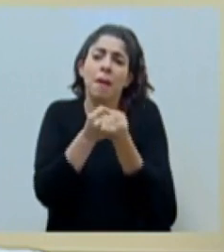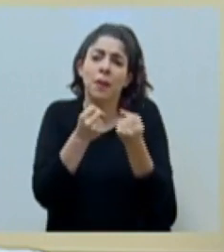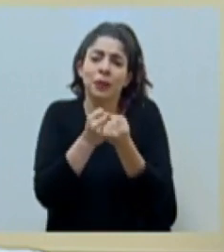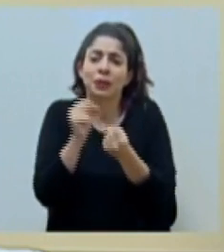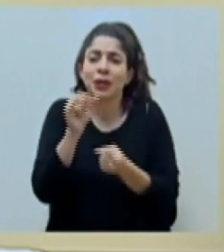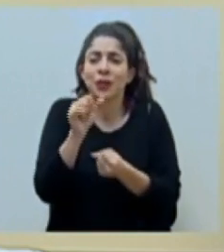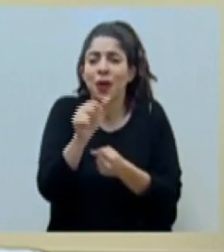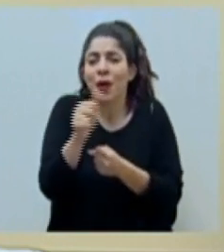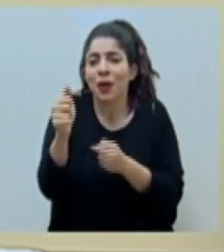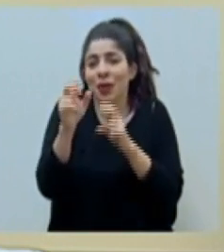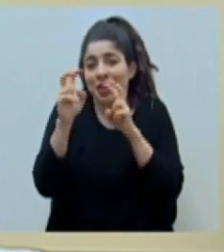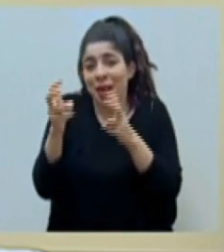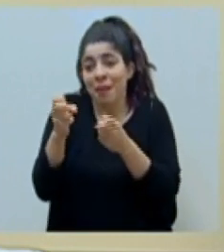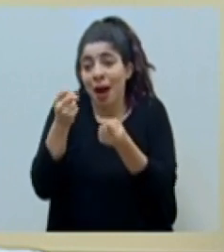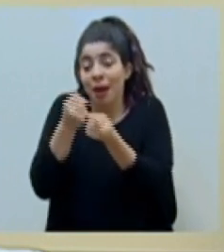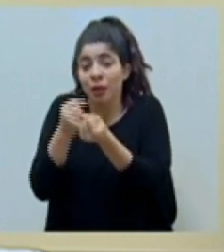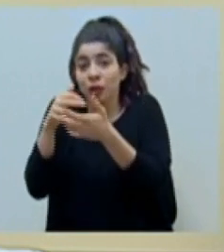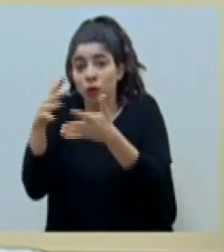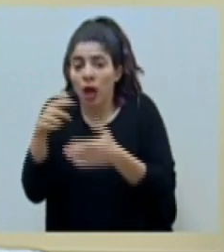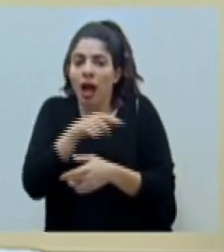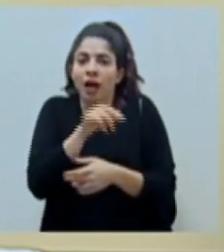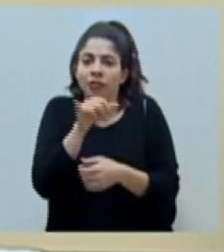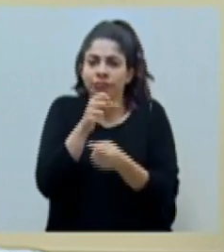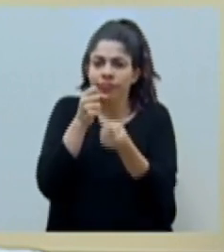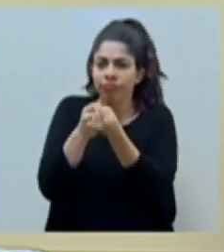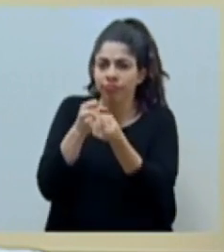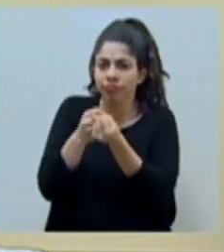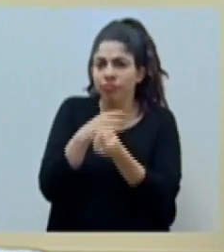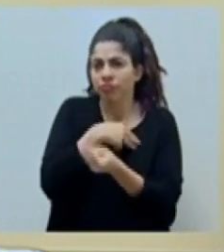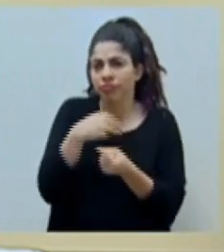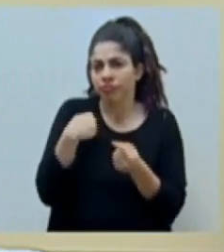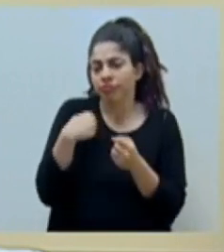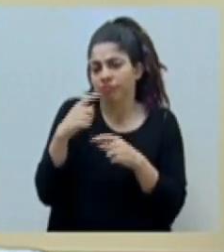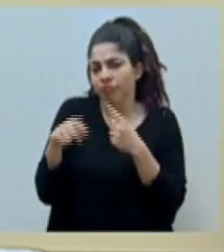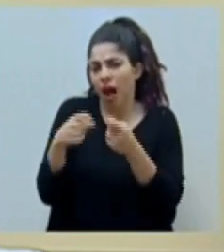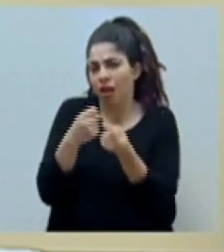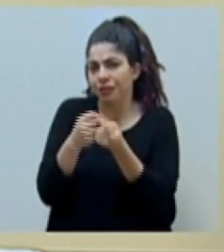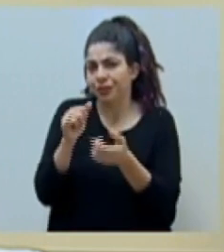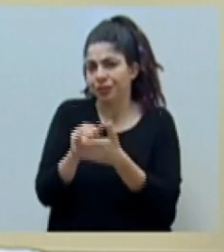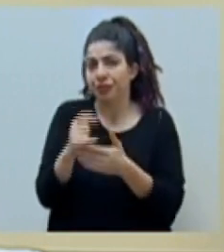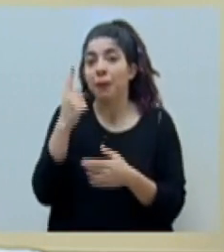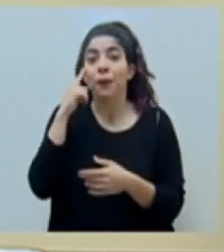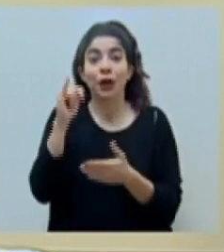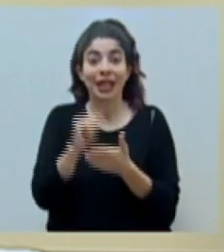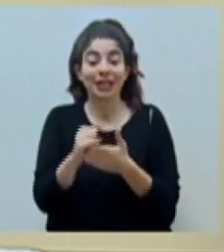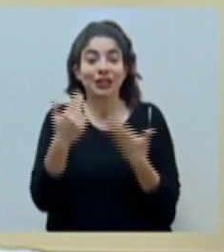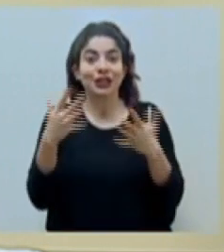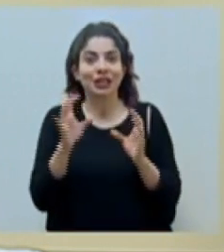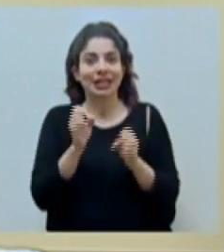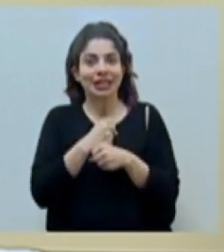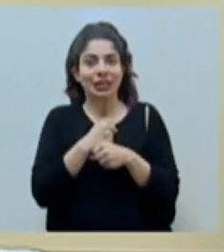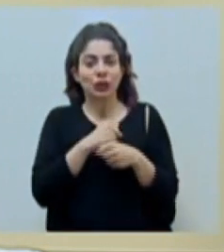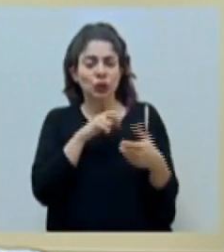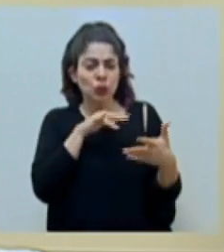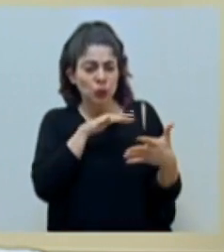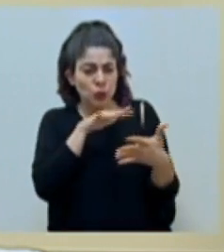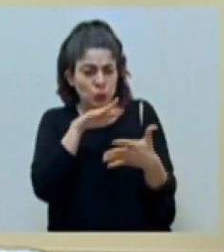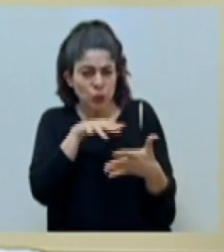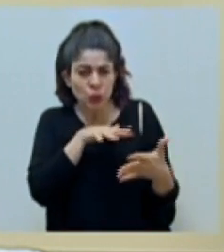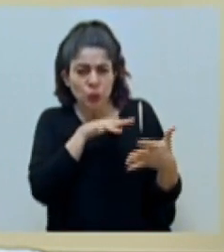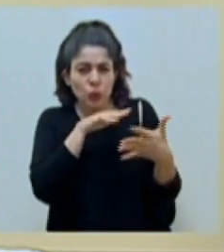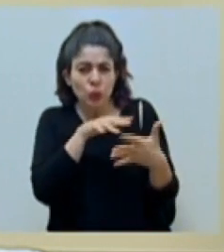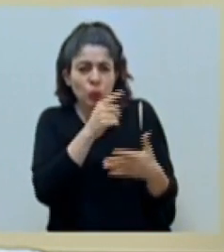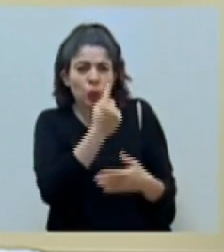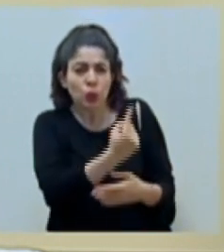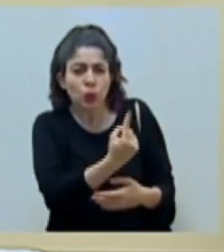otros temas, apoyamos a los estudiantes y el ministerio apoyará en ese sentido. Para eso hemos hecho todo un estudio de